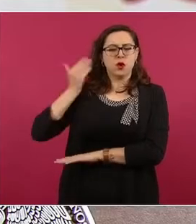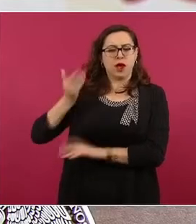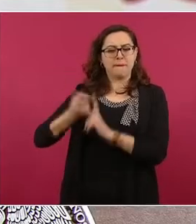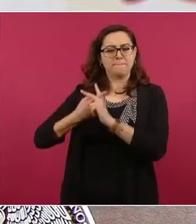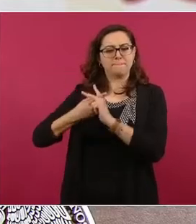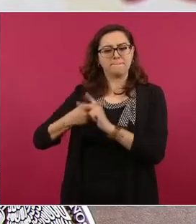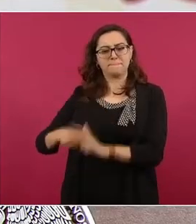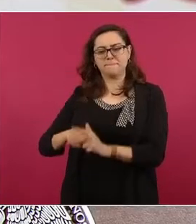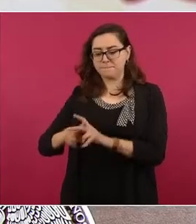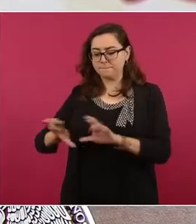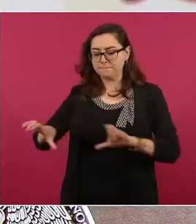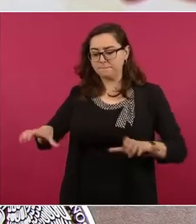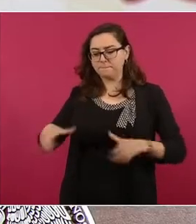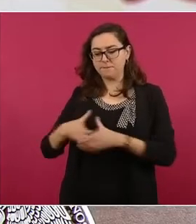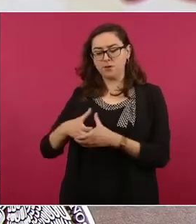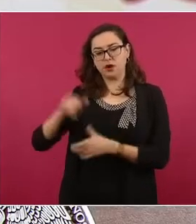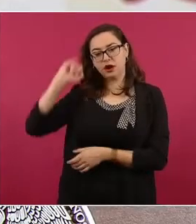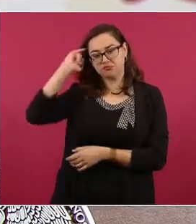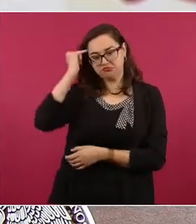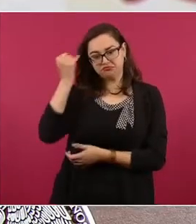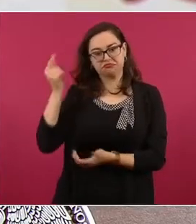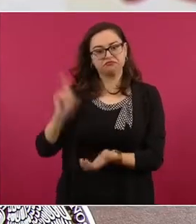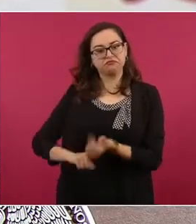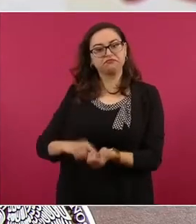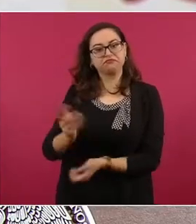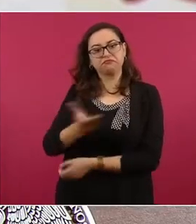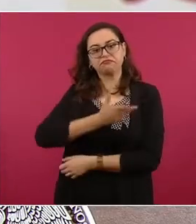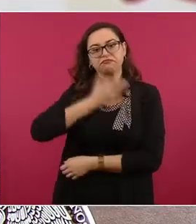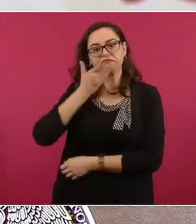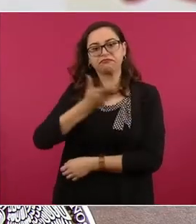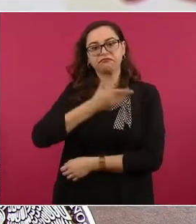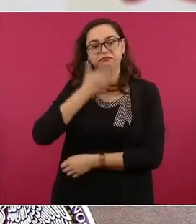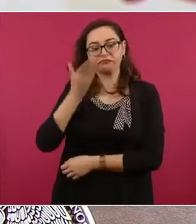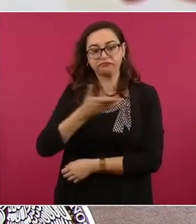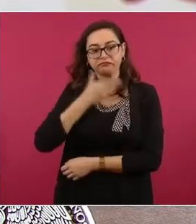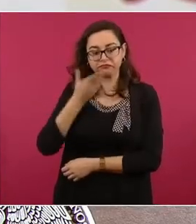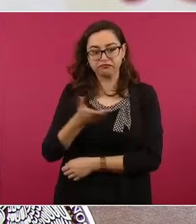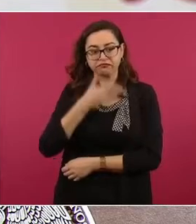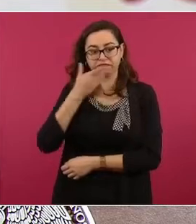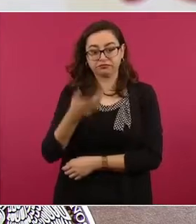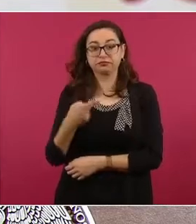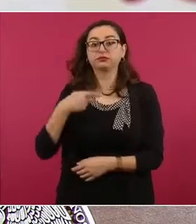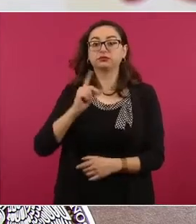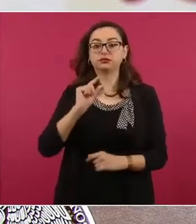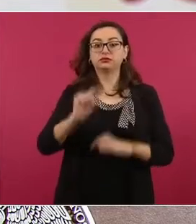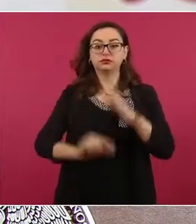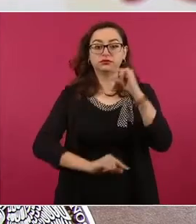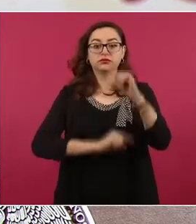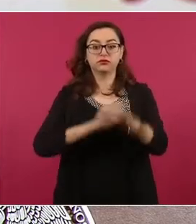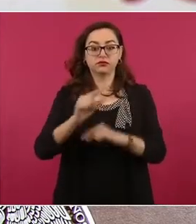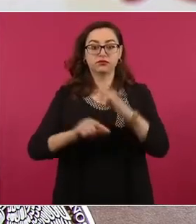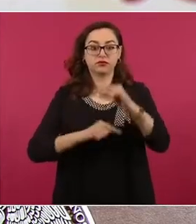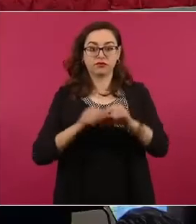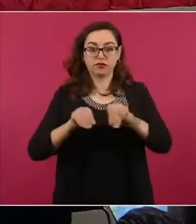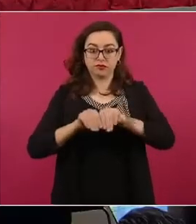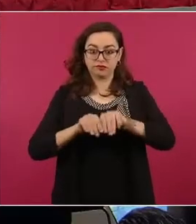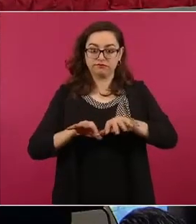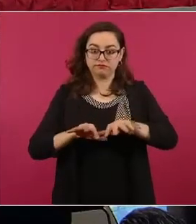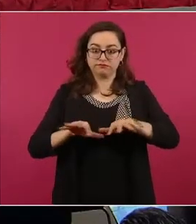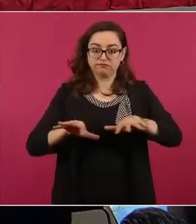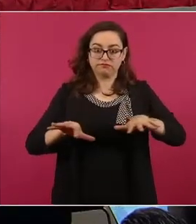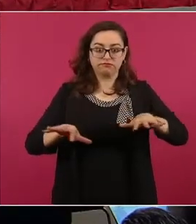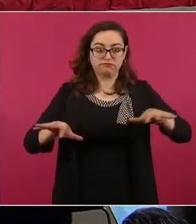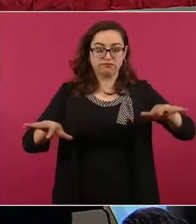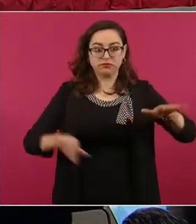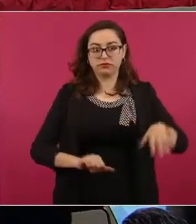las comunidades indígenas de nuestro país, en los pueblos originarios, pero también se ha extendido a lo largo del tiempo a